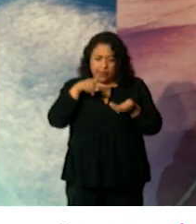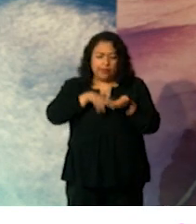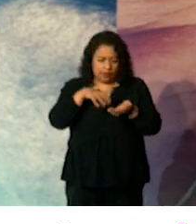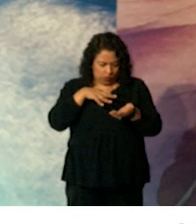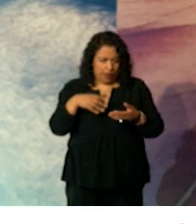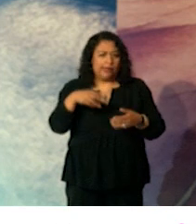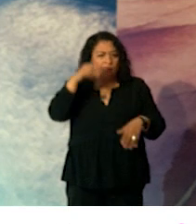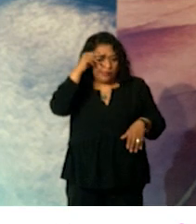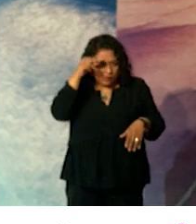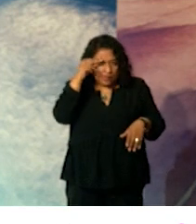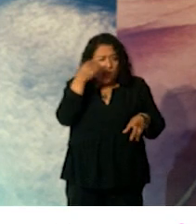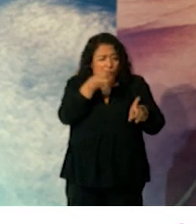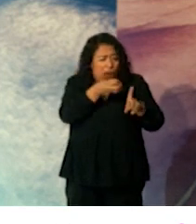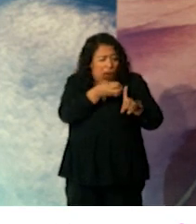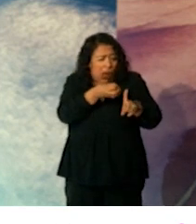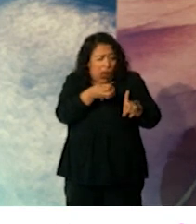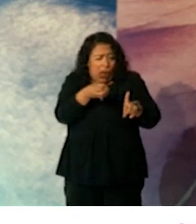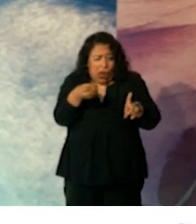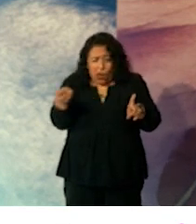inteligencia y este orden hermosísimo